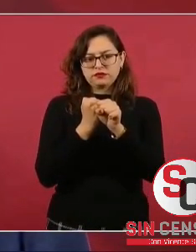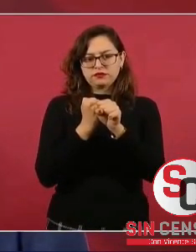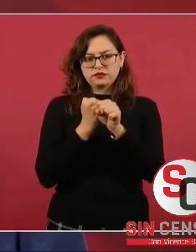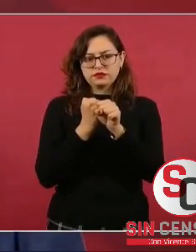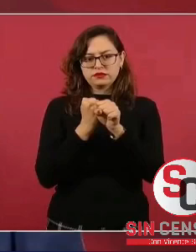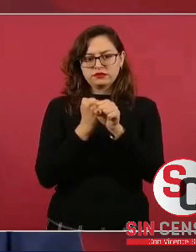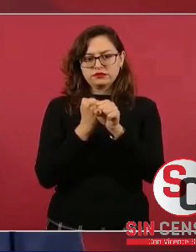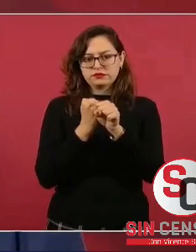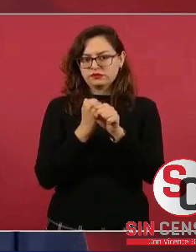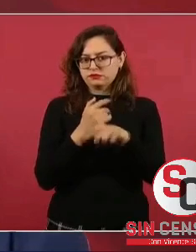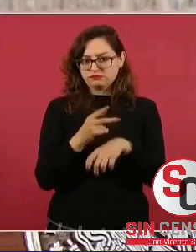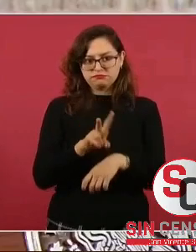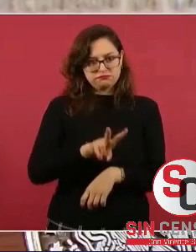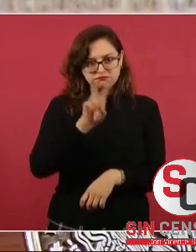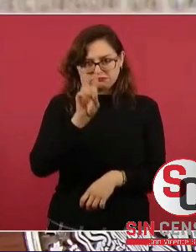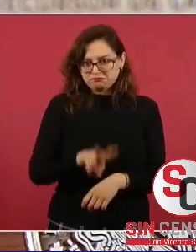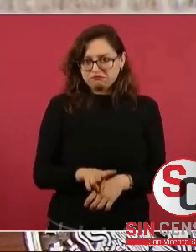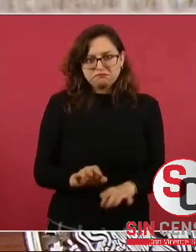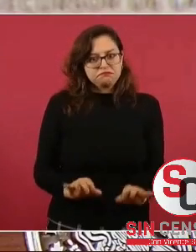de primer orden